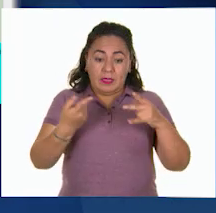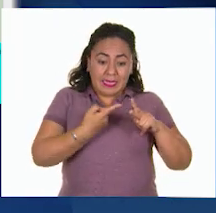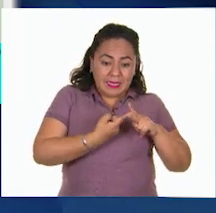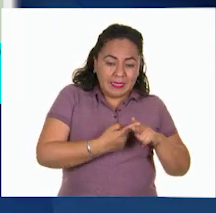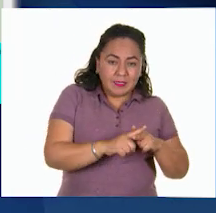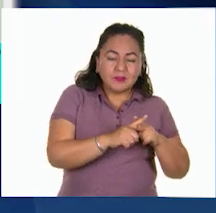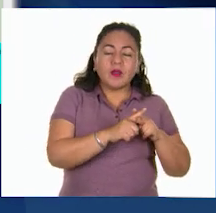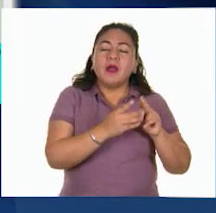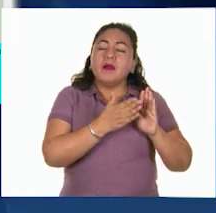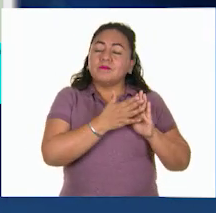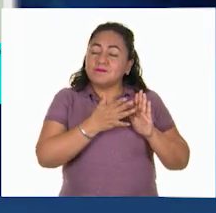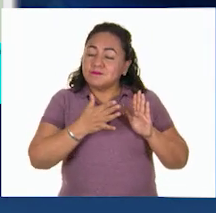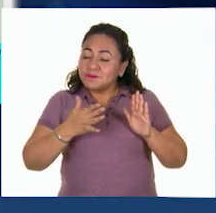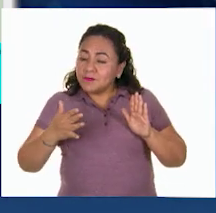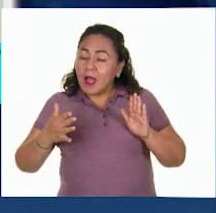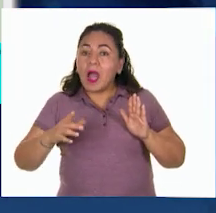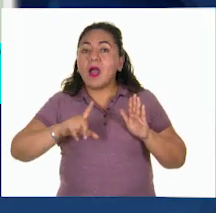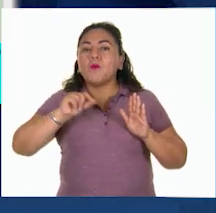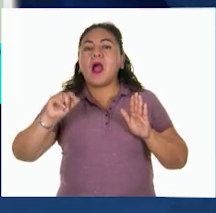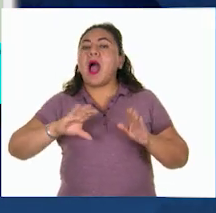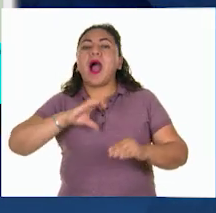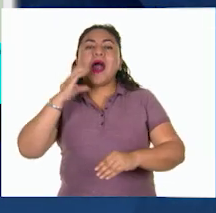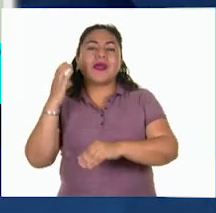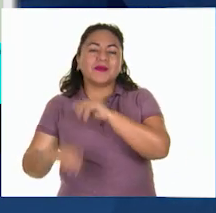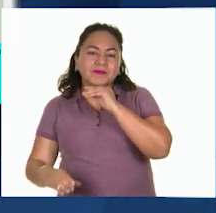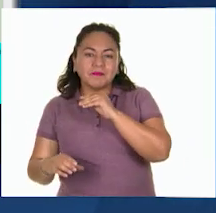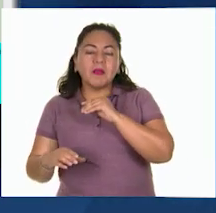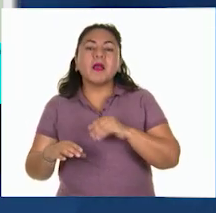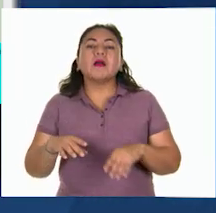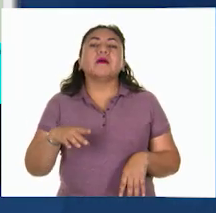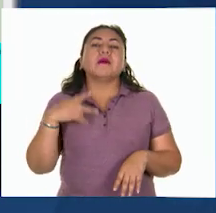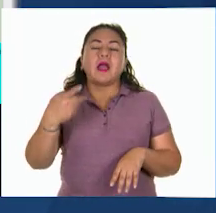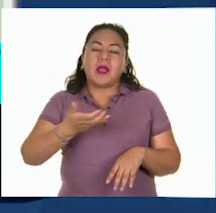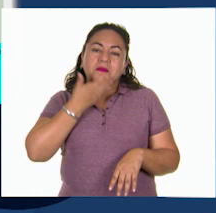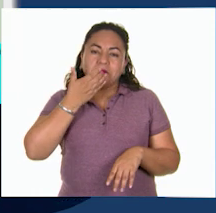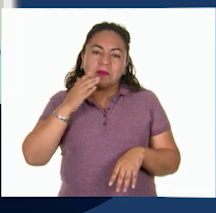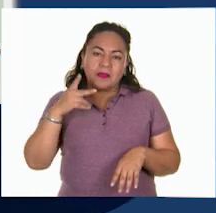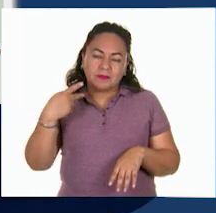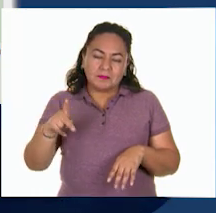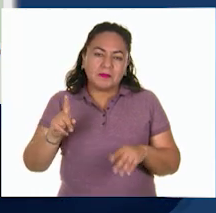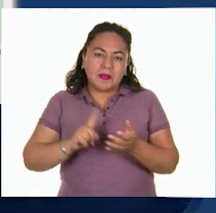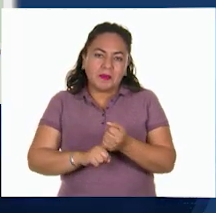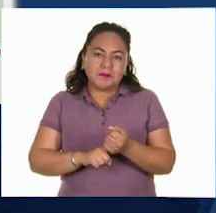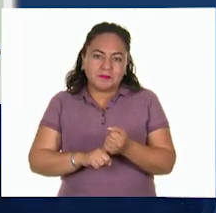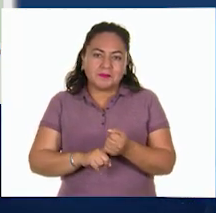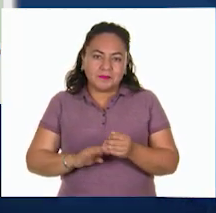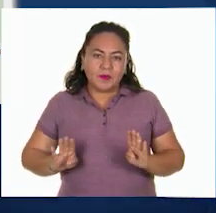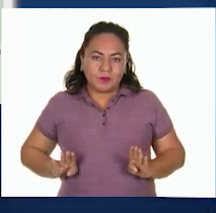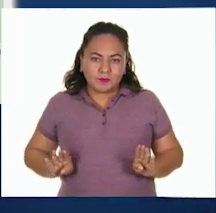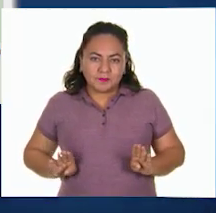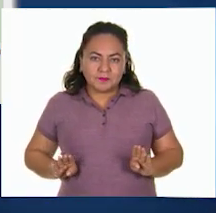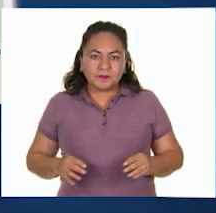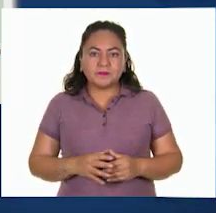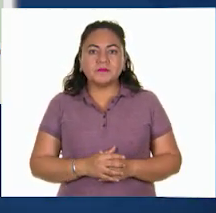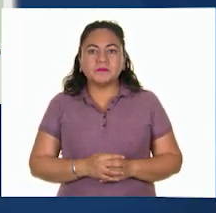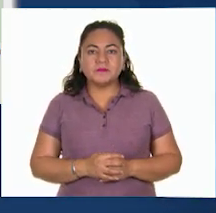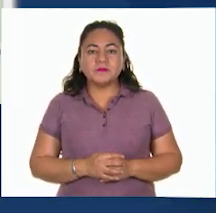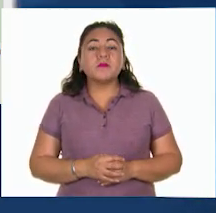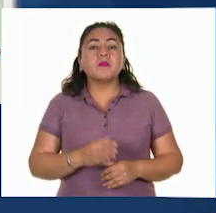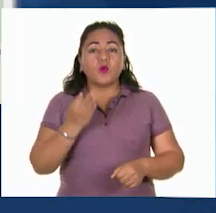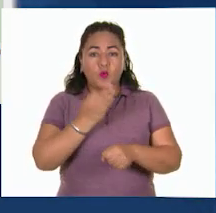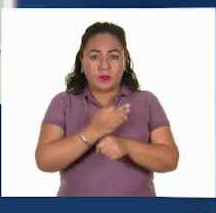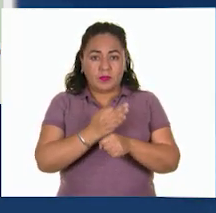desarrollo y cierre, solo según la estructura tradicional. De lo que entonces observamos, ¿hay